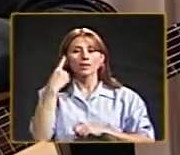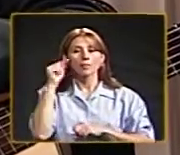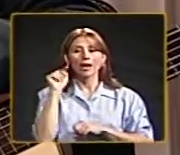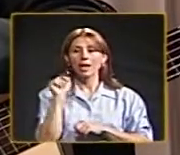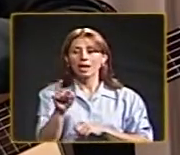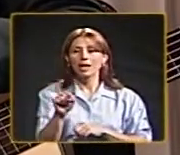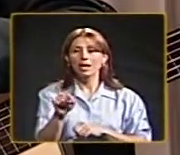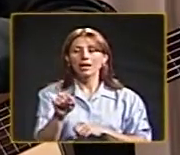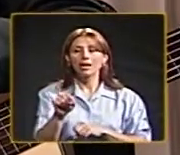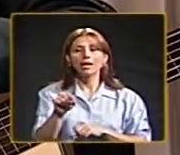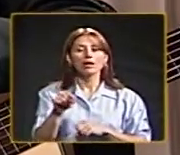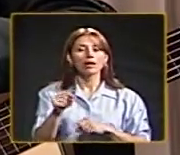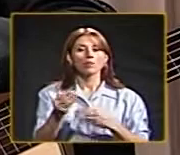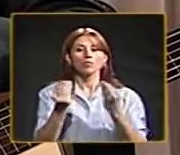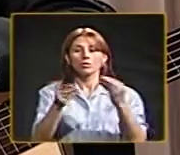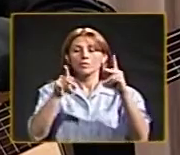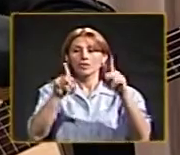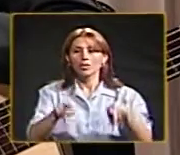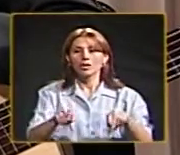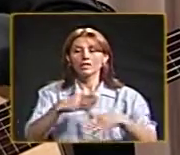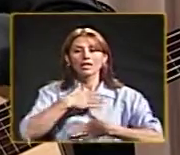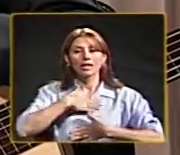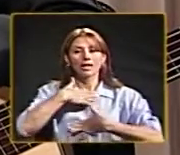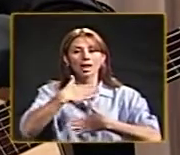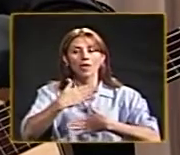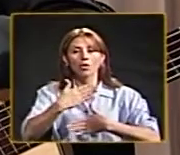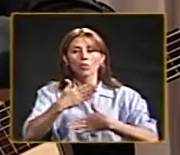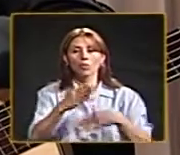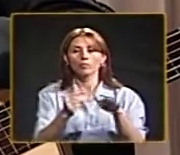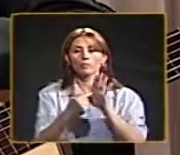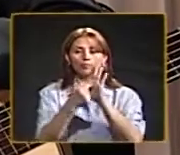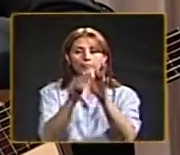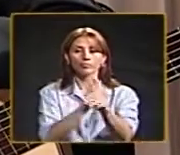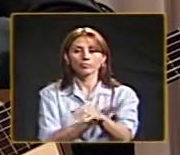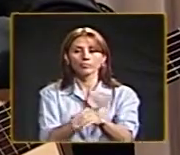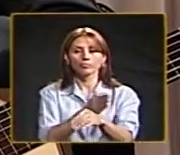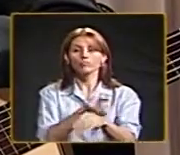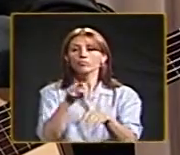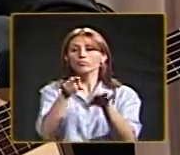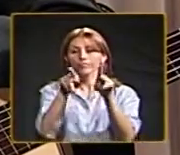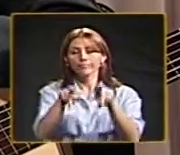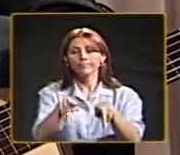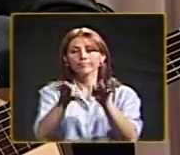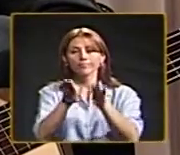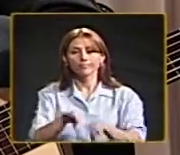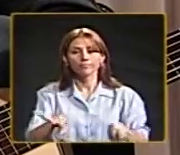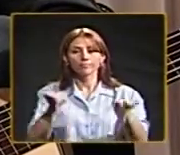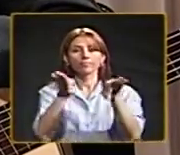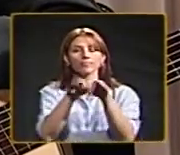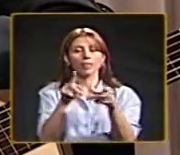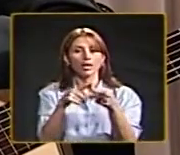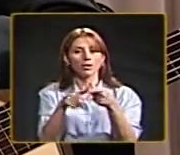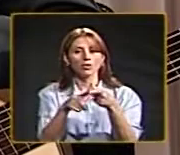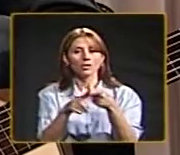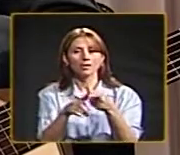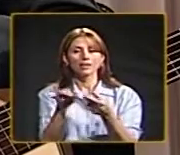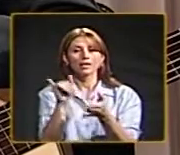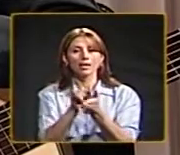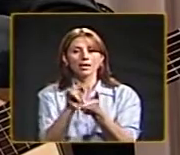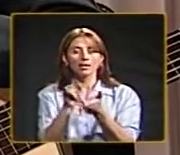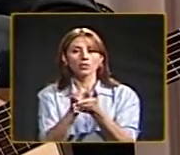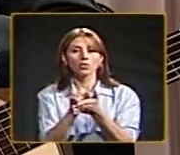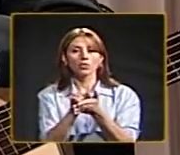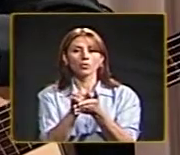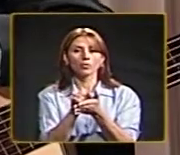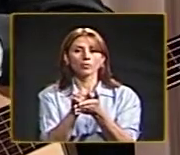¿verdad? Para que usted vea la trascendencia de esta figura. Entonces, esto pues abre,